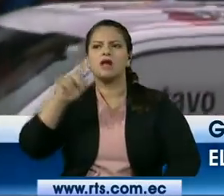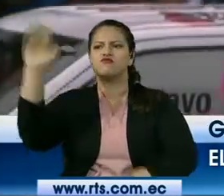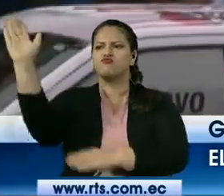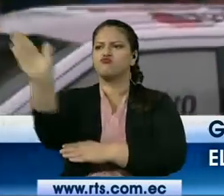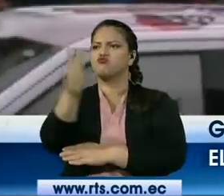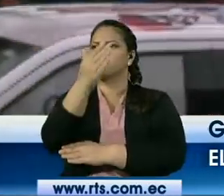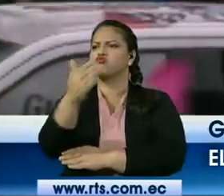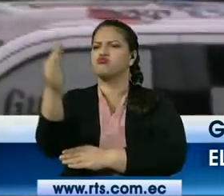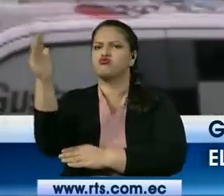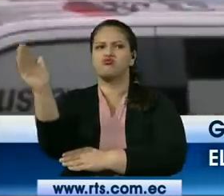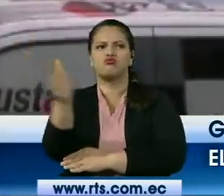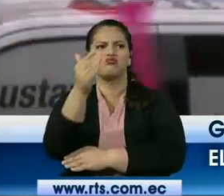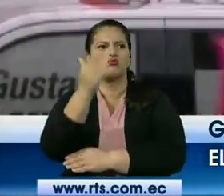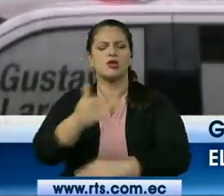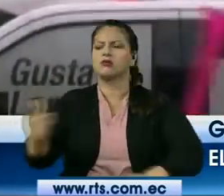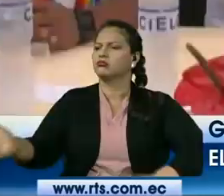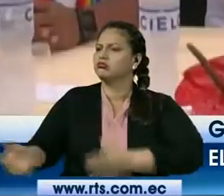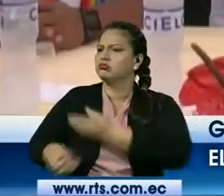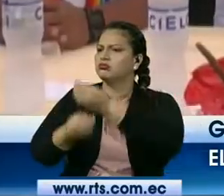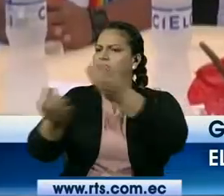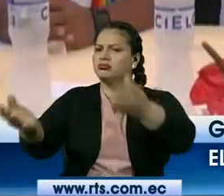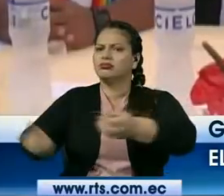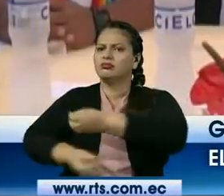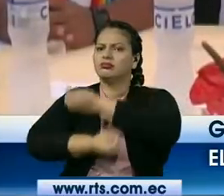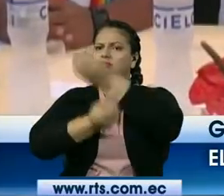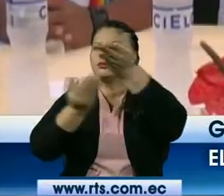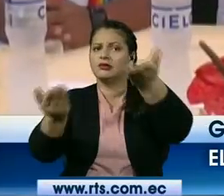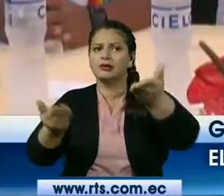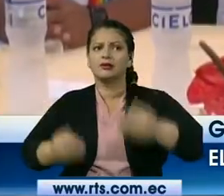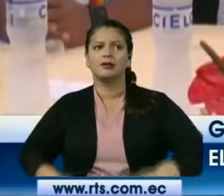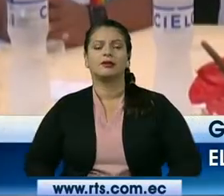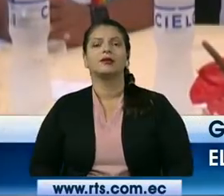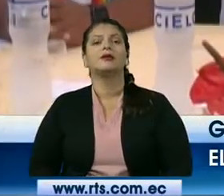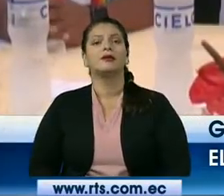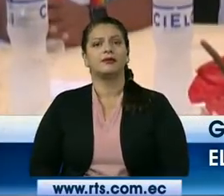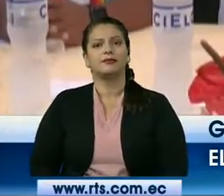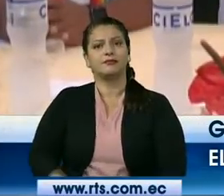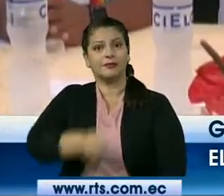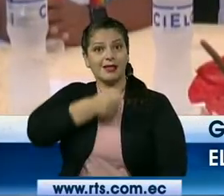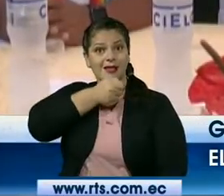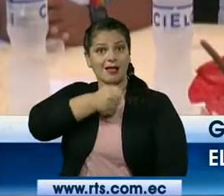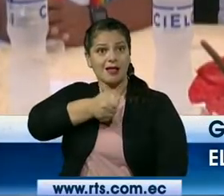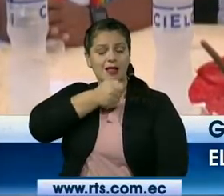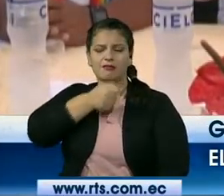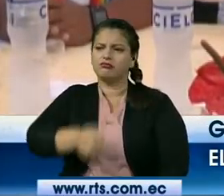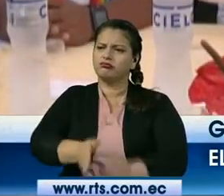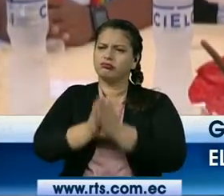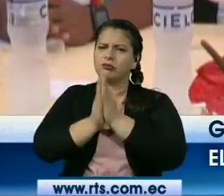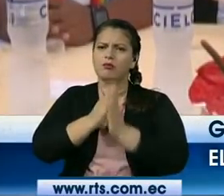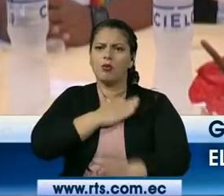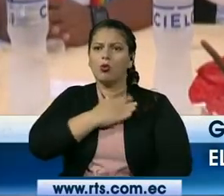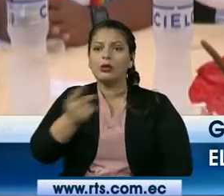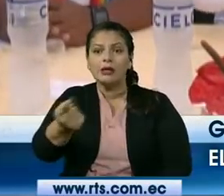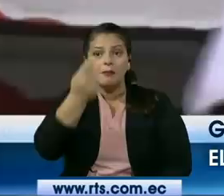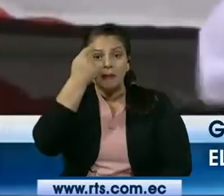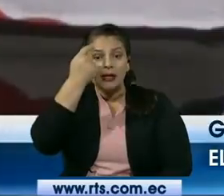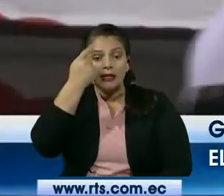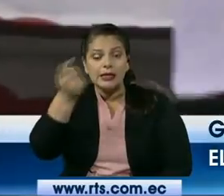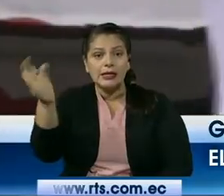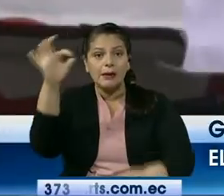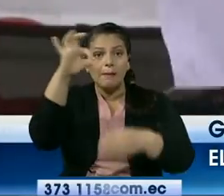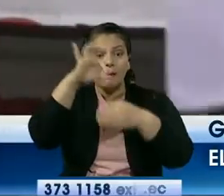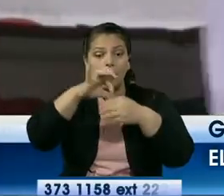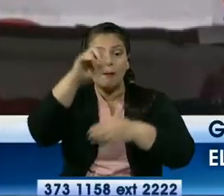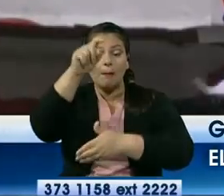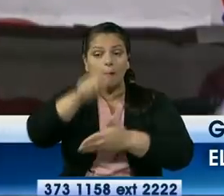sus principales calles céntricas y luego brindar una rueda de prensa donde pidió a la ciudadanía amazónica y del país votar todo